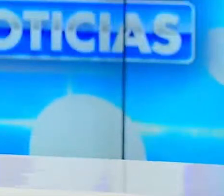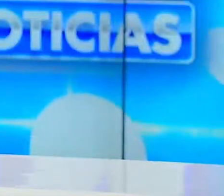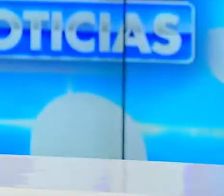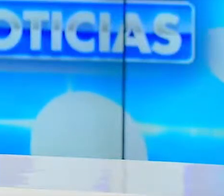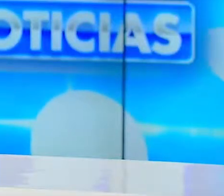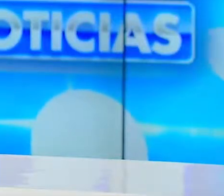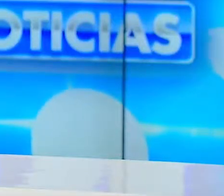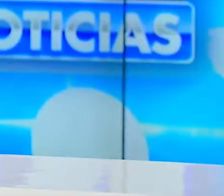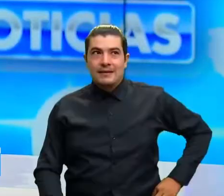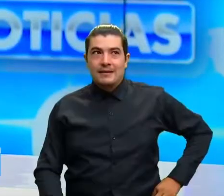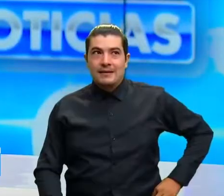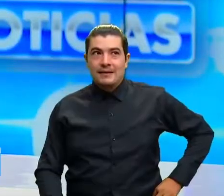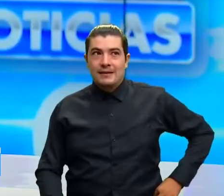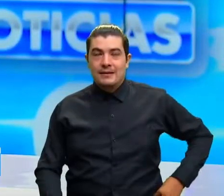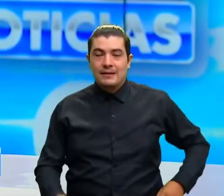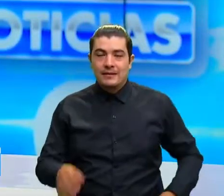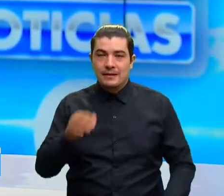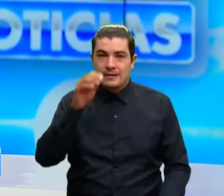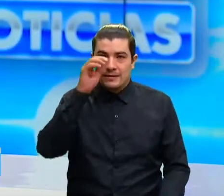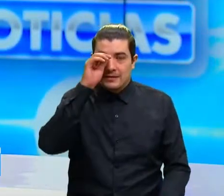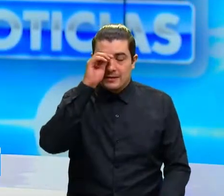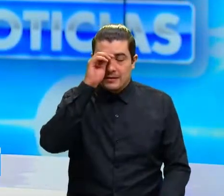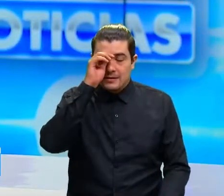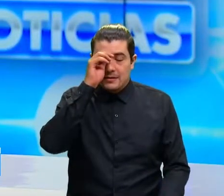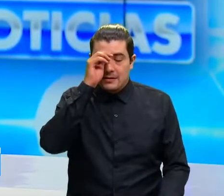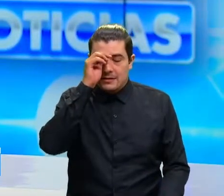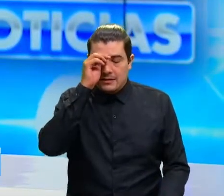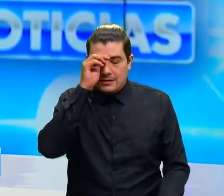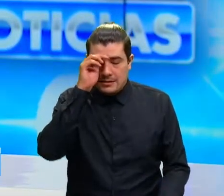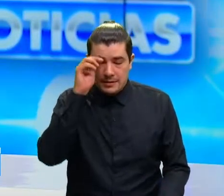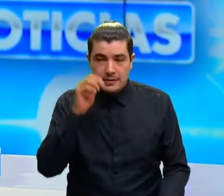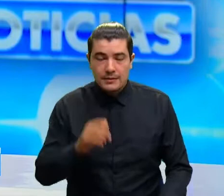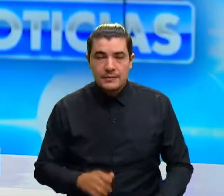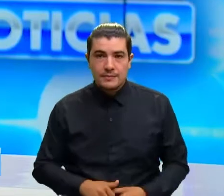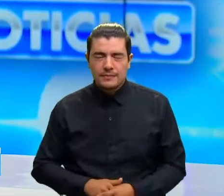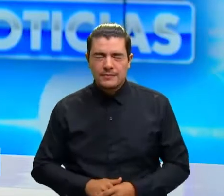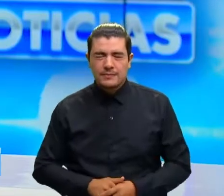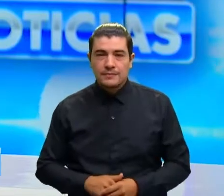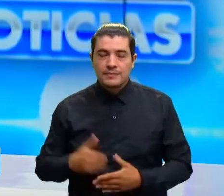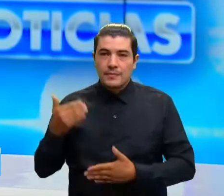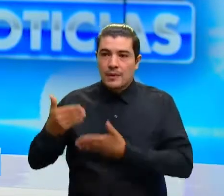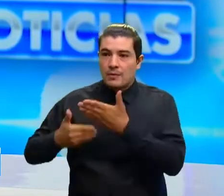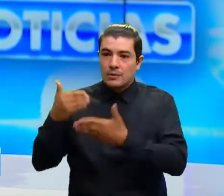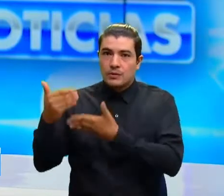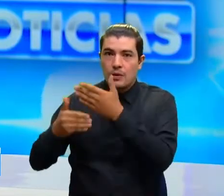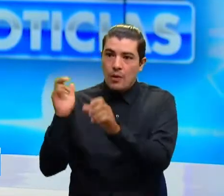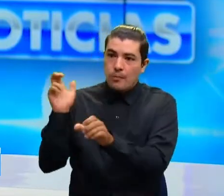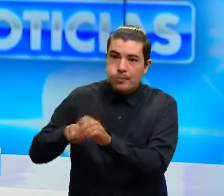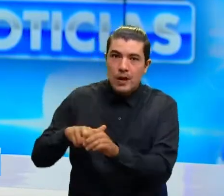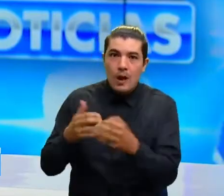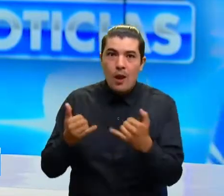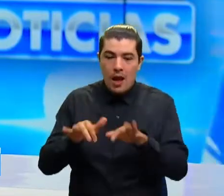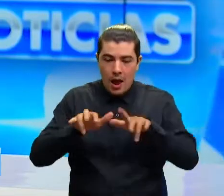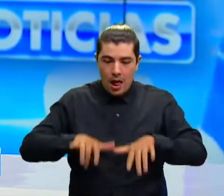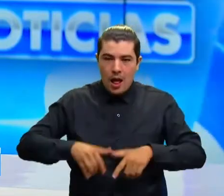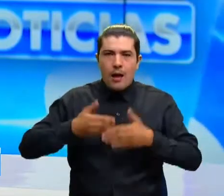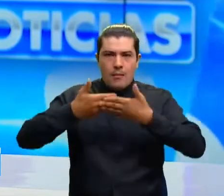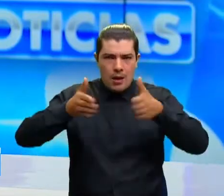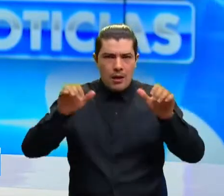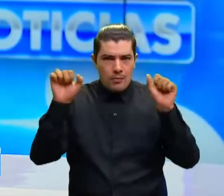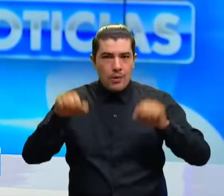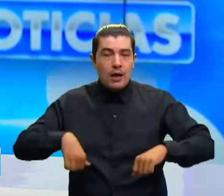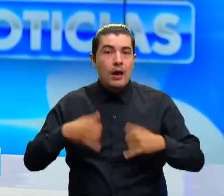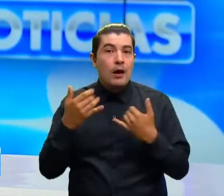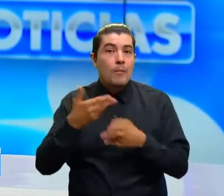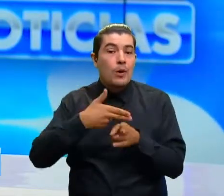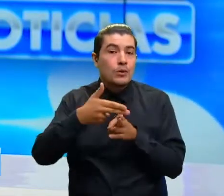En Cúcuta, el proceso de revocatoria contra el alcalde de esta ciudad ya fue avalado por la registraduría. Ahora los ciudadanos deberán salir nuevamente a las